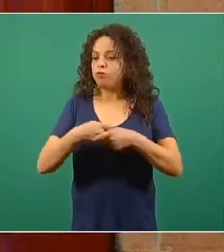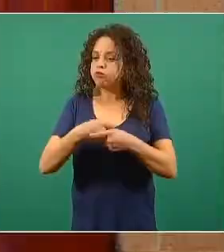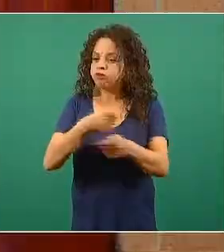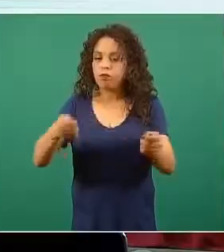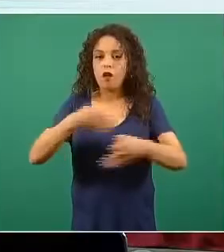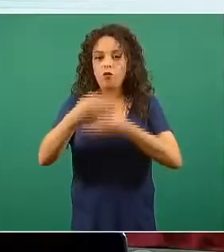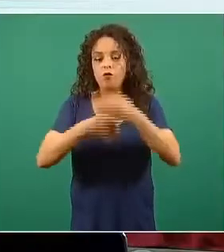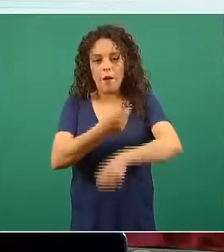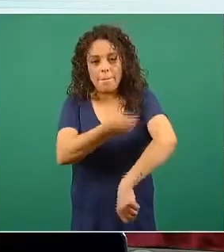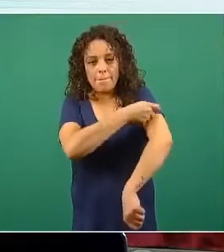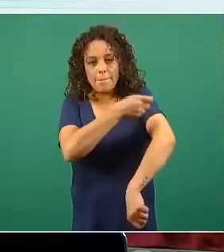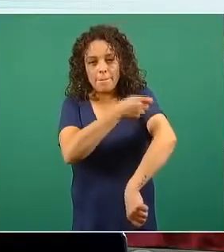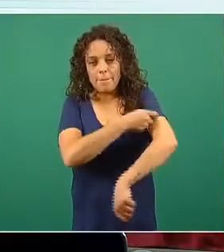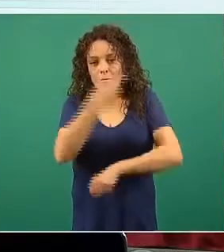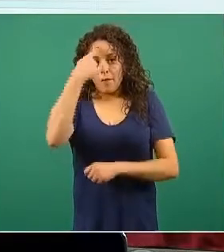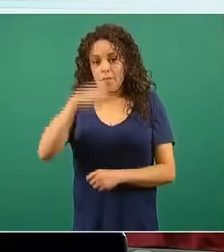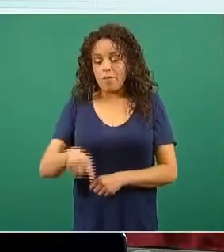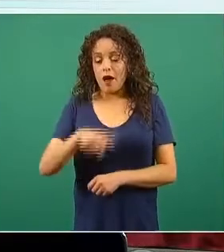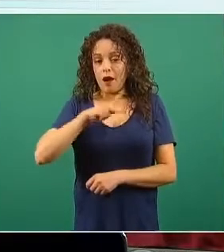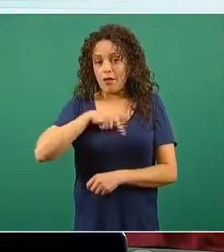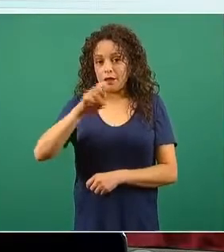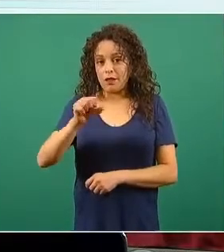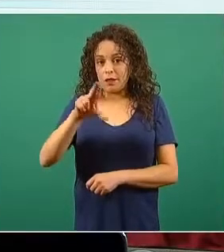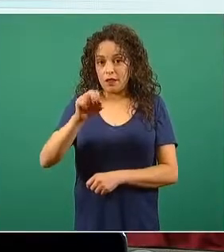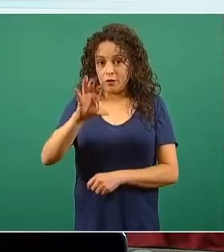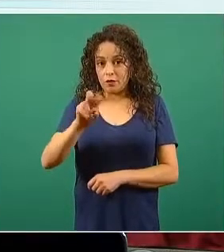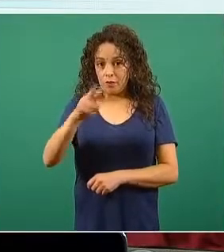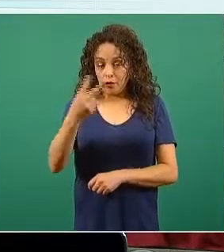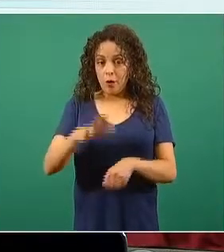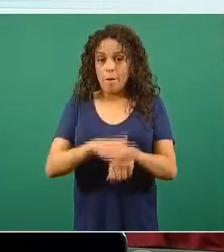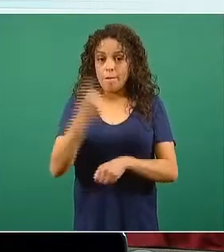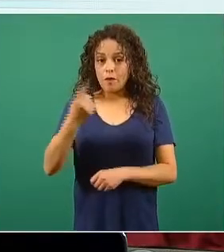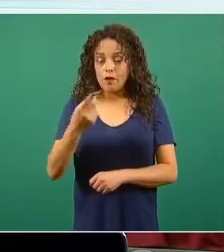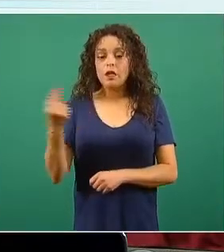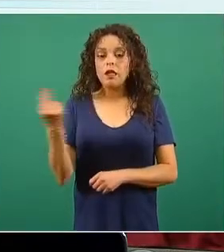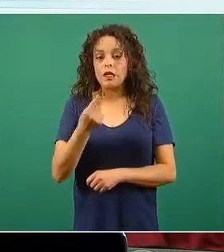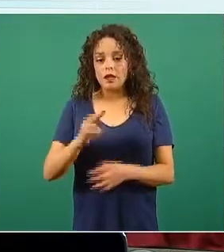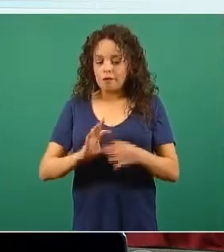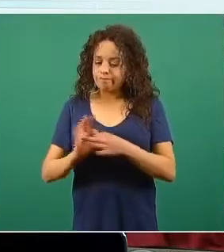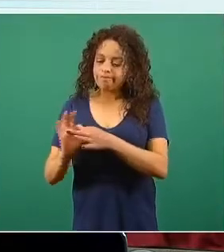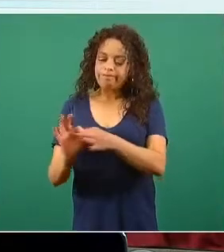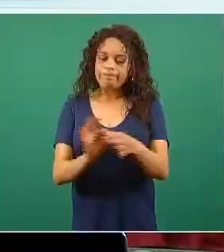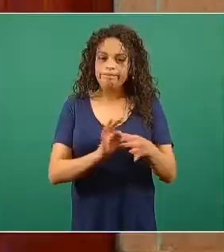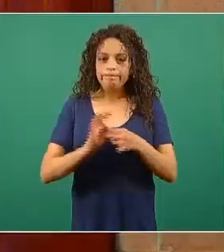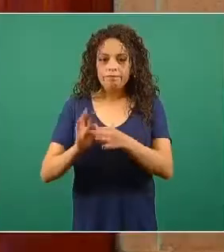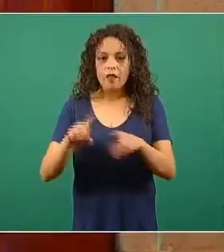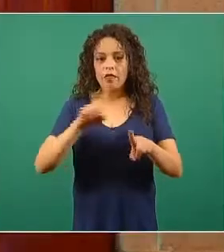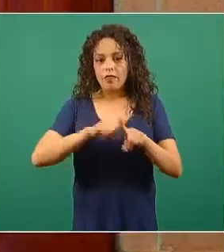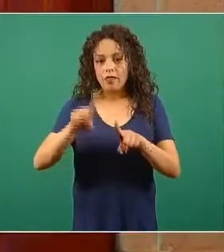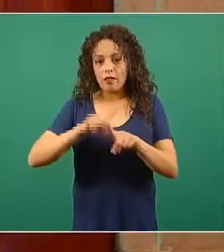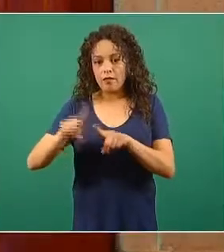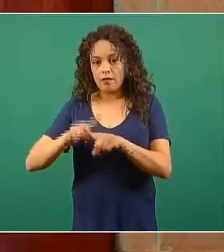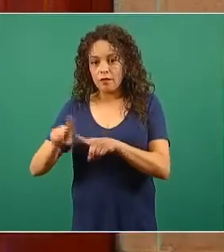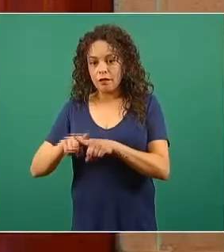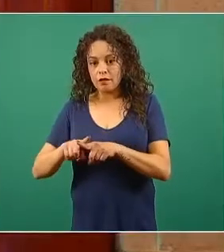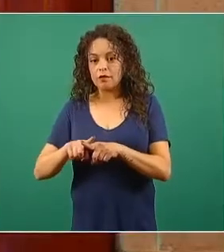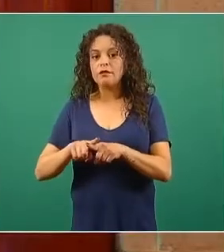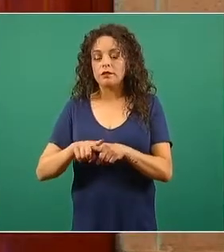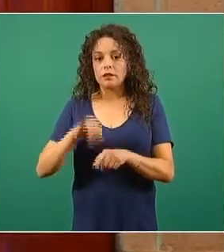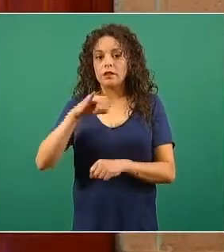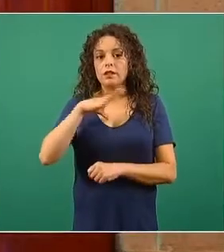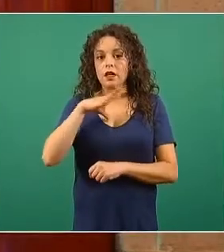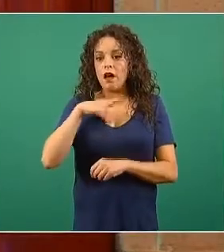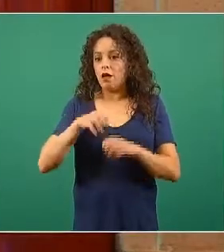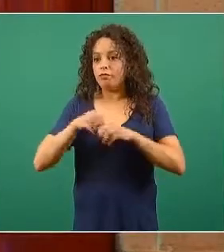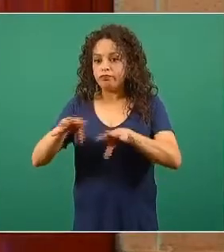virus SARS-CoV-2, es porque se requiere de la suma y de la sinergia de todas estas capacidades que se encuentran